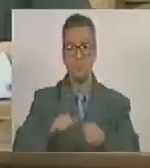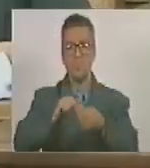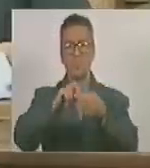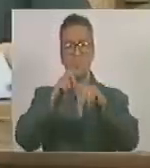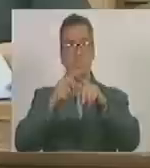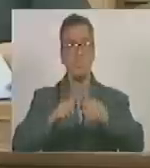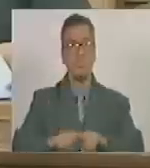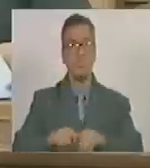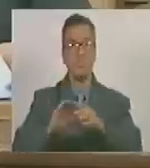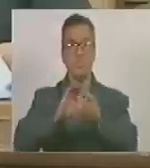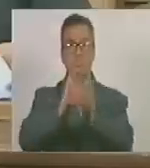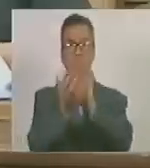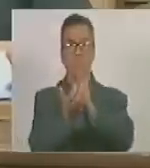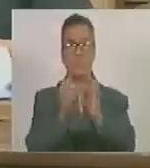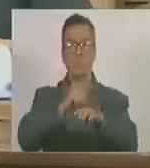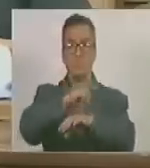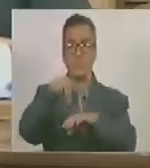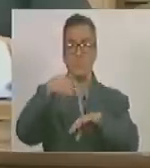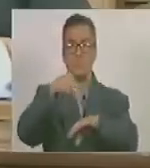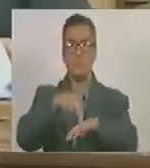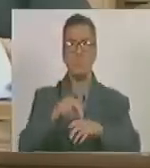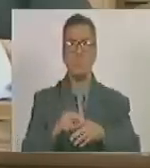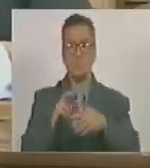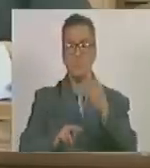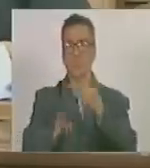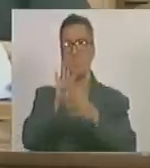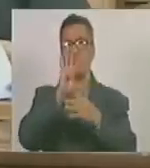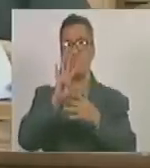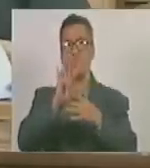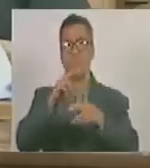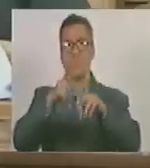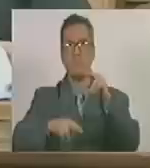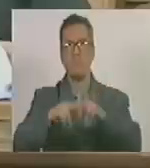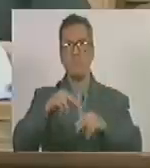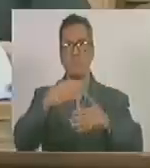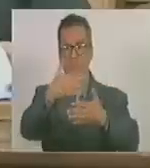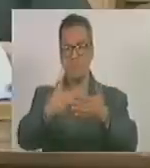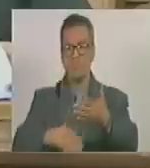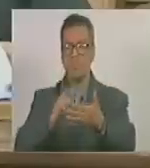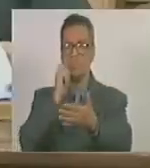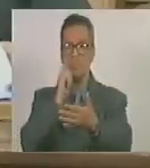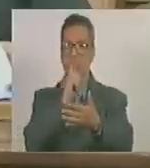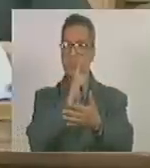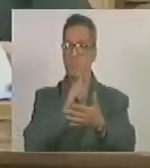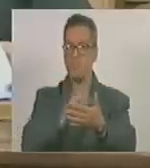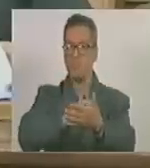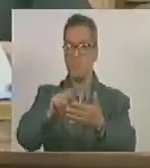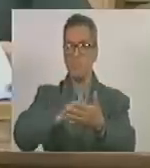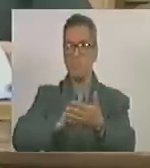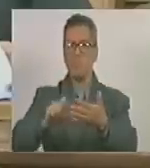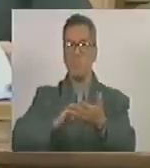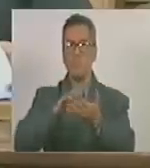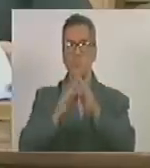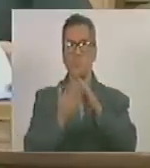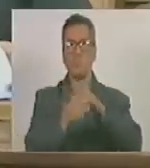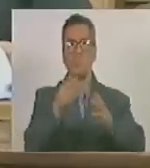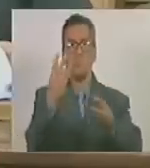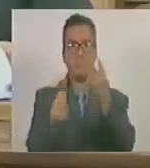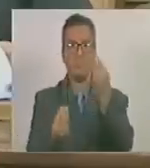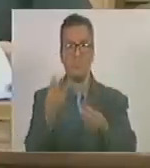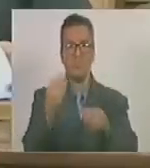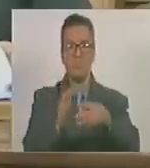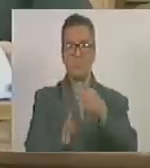Estadístico y Geográfico Nacional. 4. Generar las propuestas de nombres del Consejo Comunal.